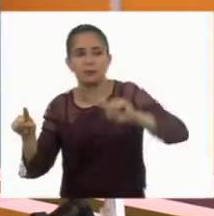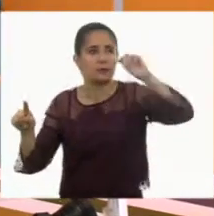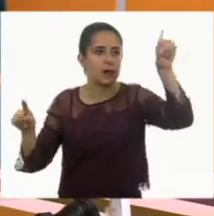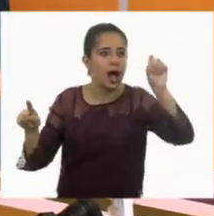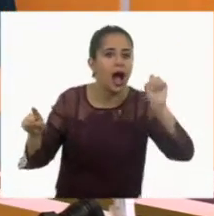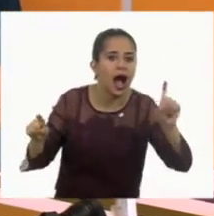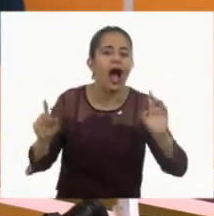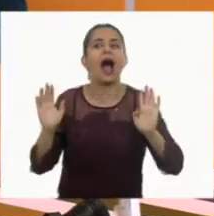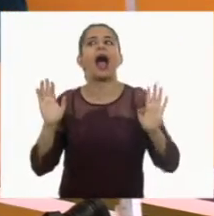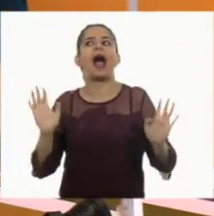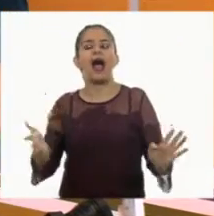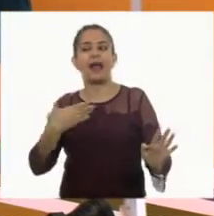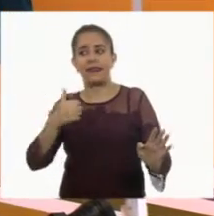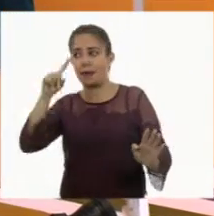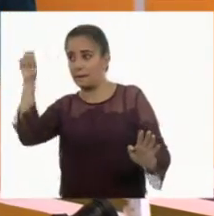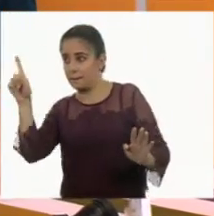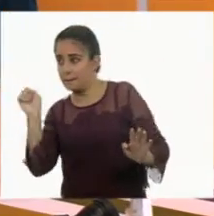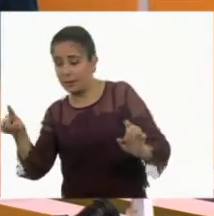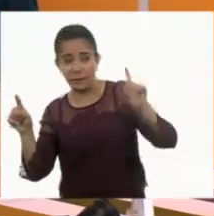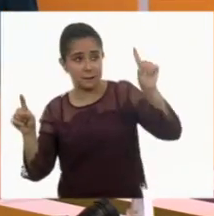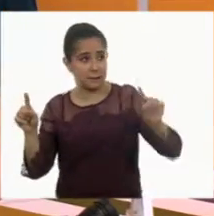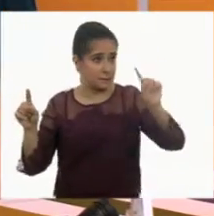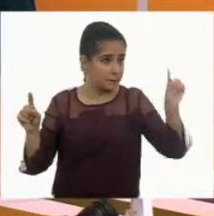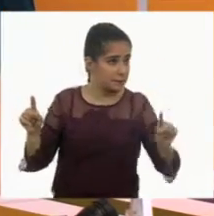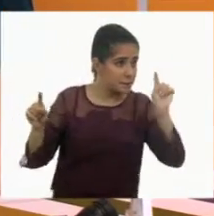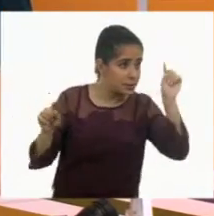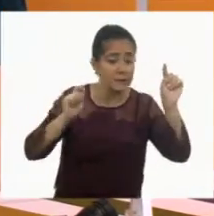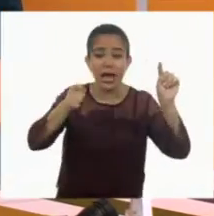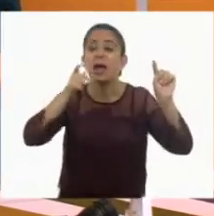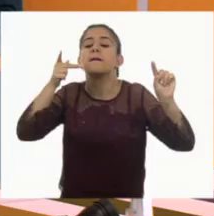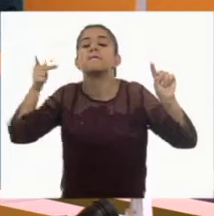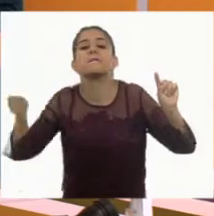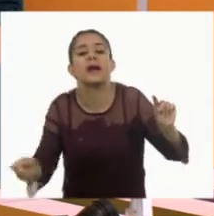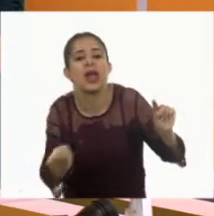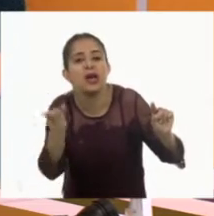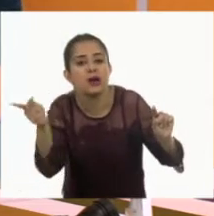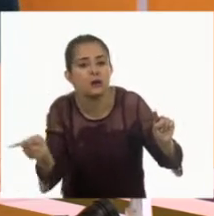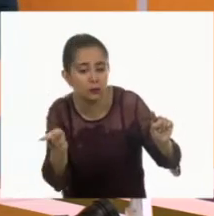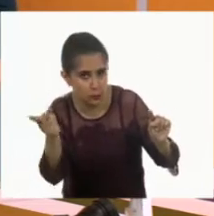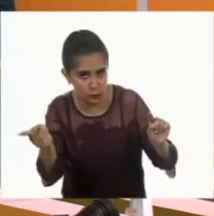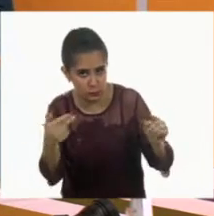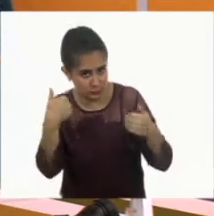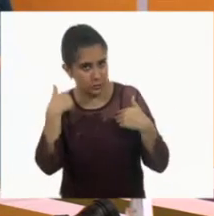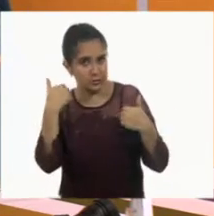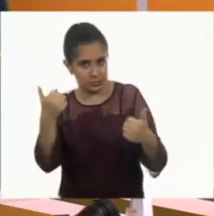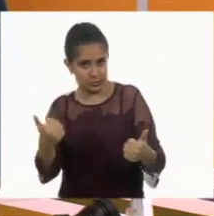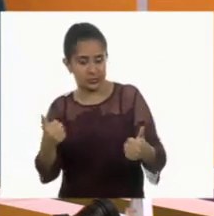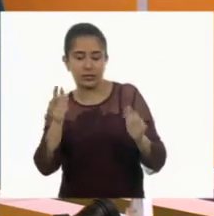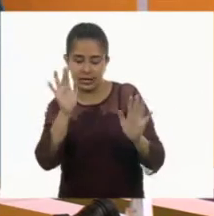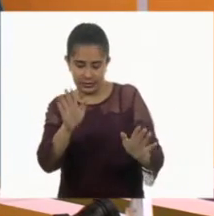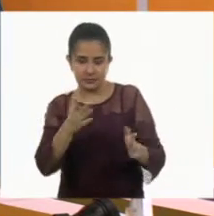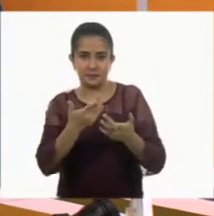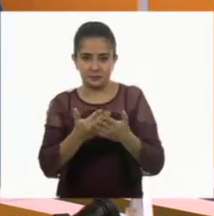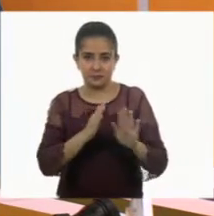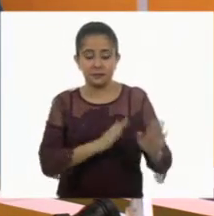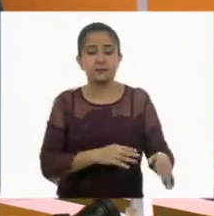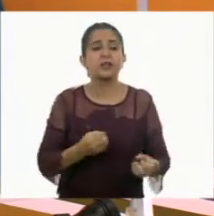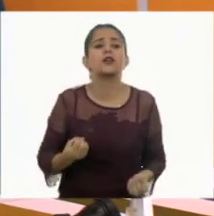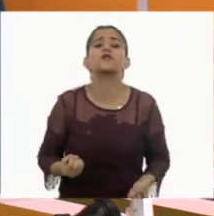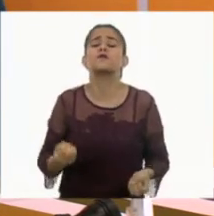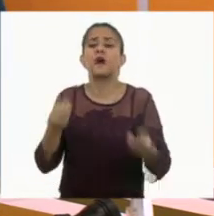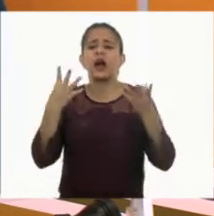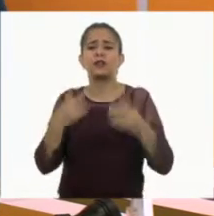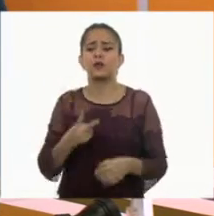está indicando que yo haga una pregunta, que interrogue, ¿sí? Vamos a ejercitar ahorita esto de la interrogación. ¿Cuánto